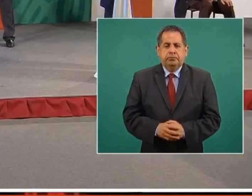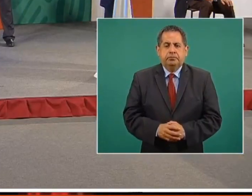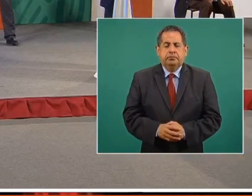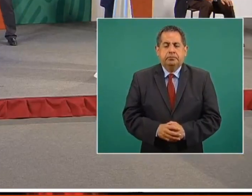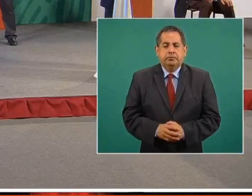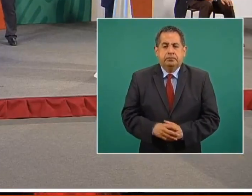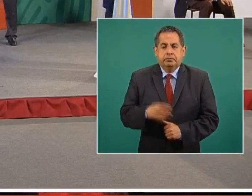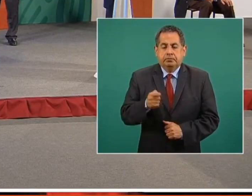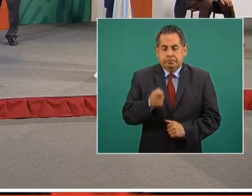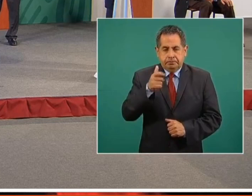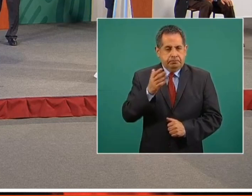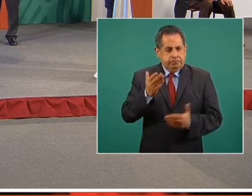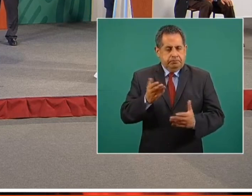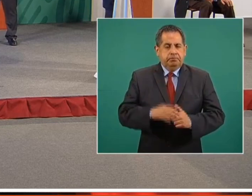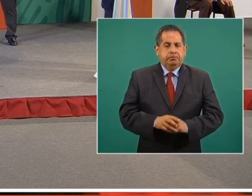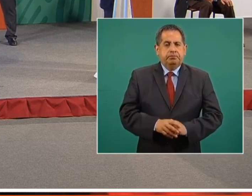Primero,